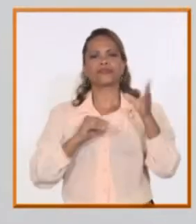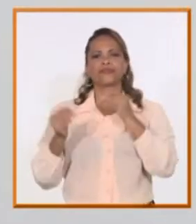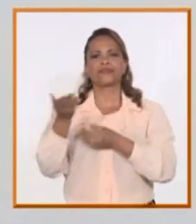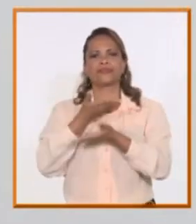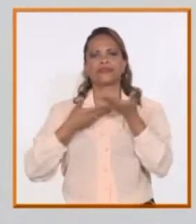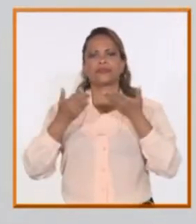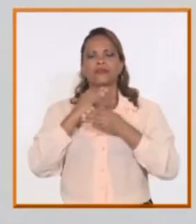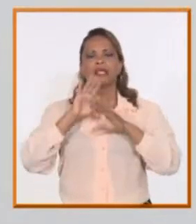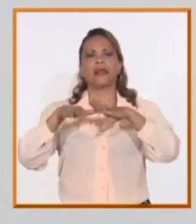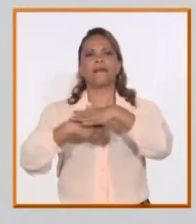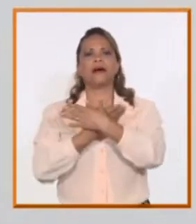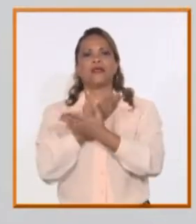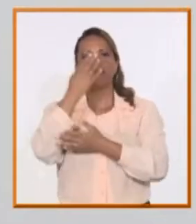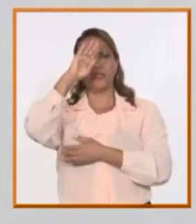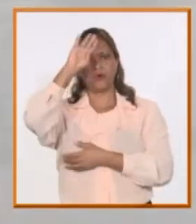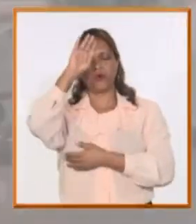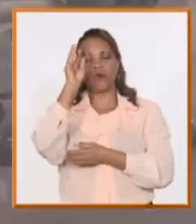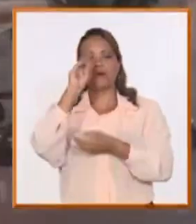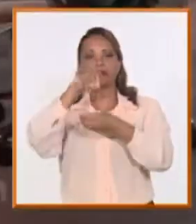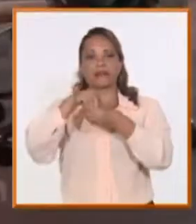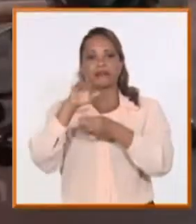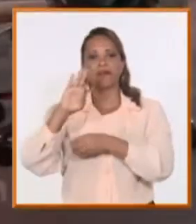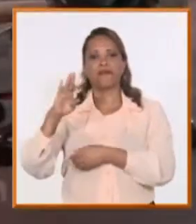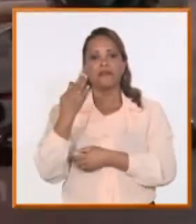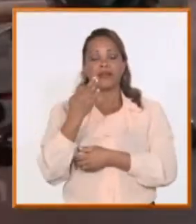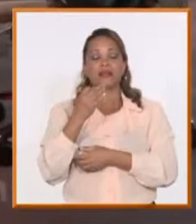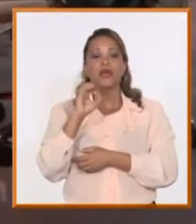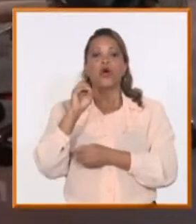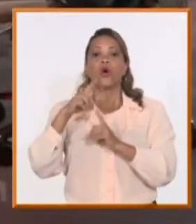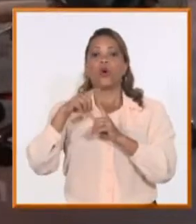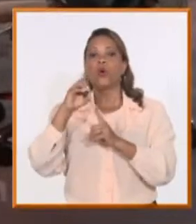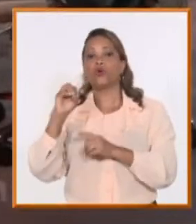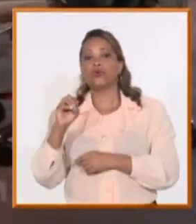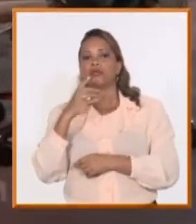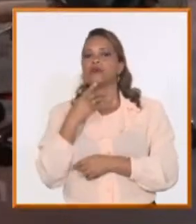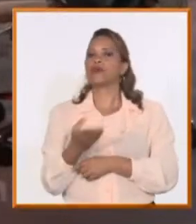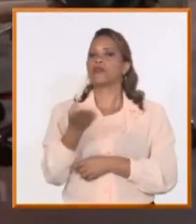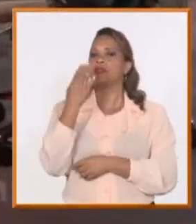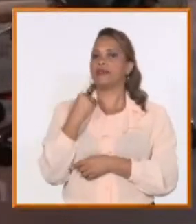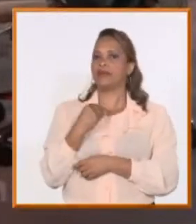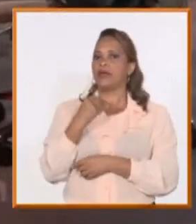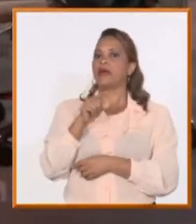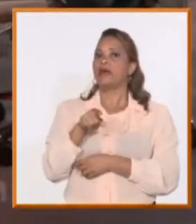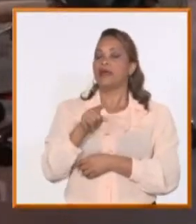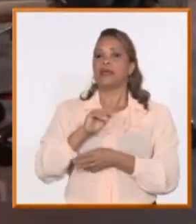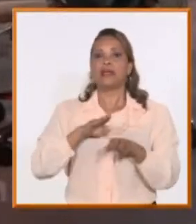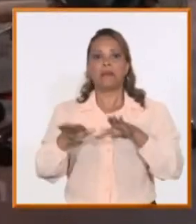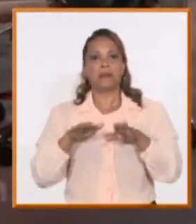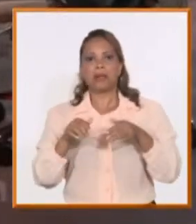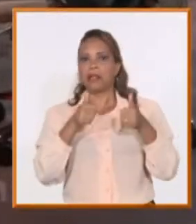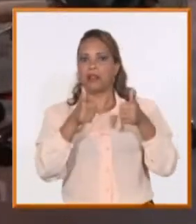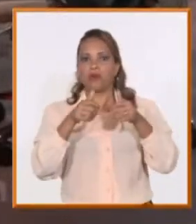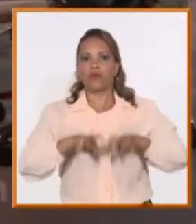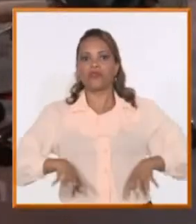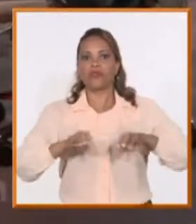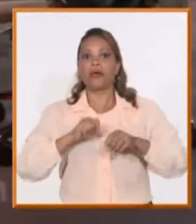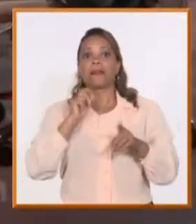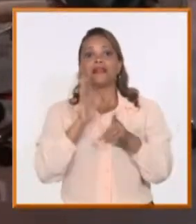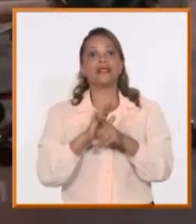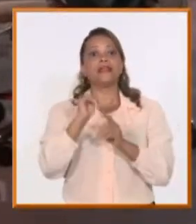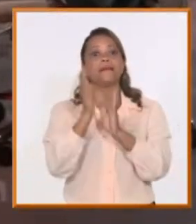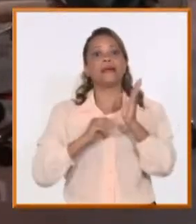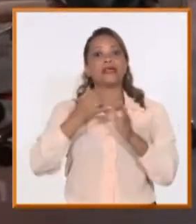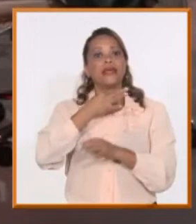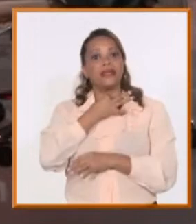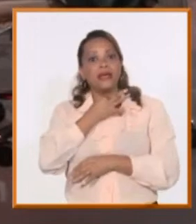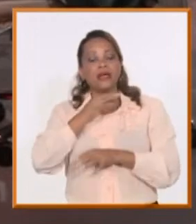con el embajador de Cuba en Francia, Otto Bayán, y nos decía, profe, ya están previstas todas las condiciones a partir del mes de enero, todas